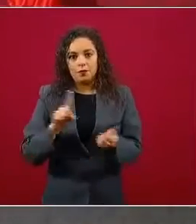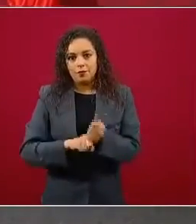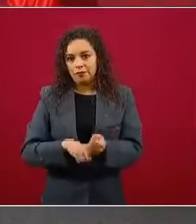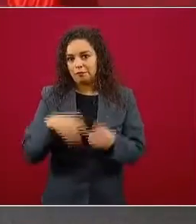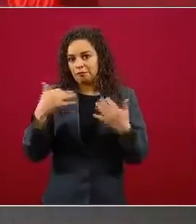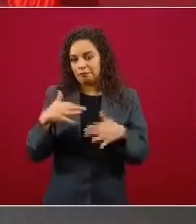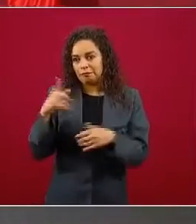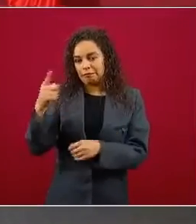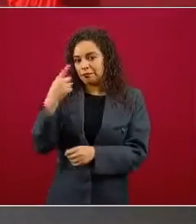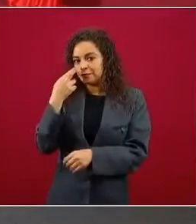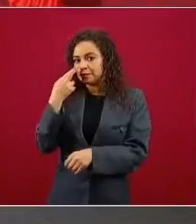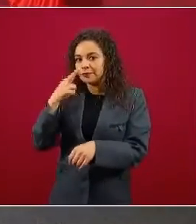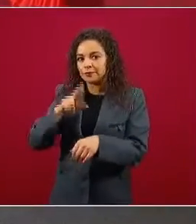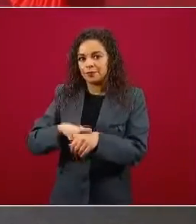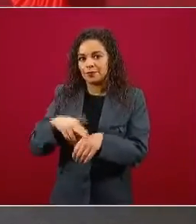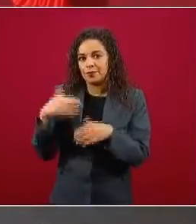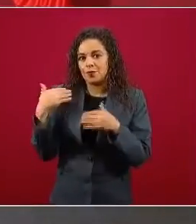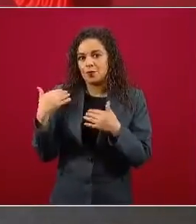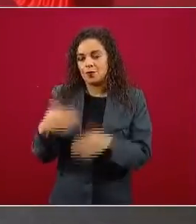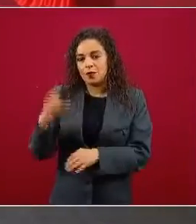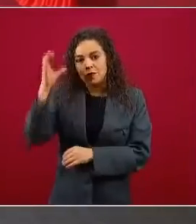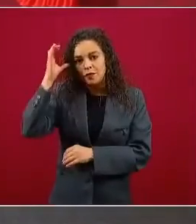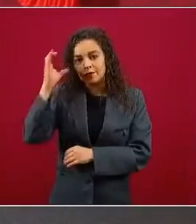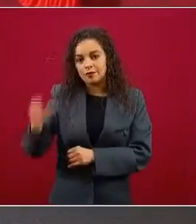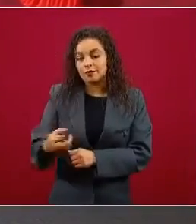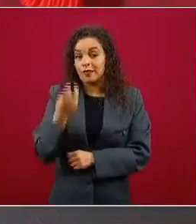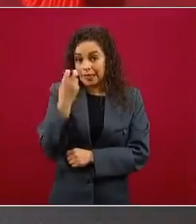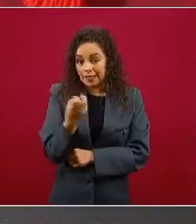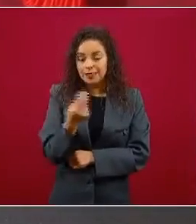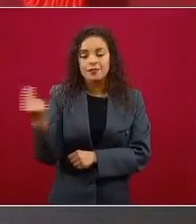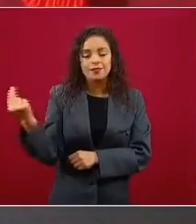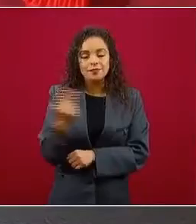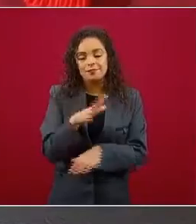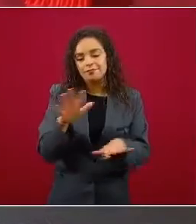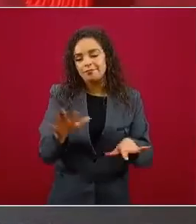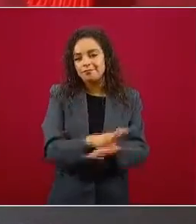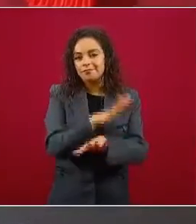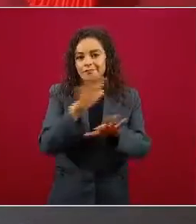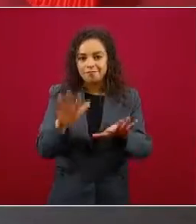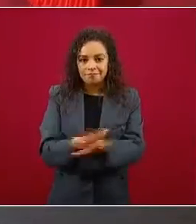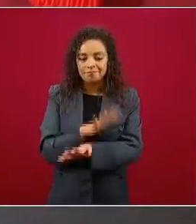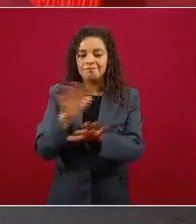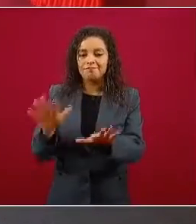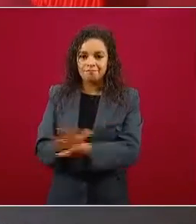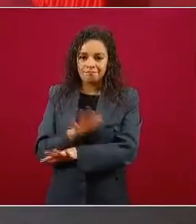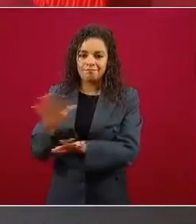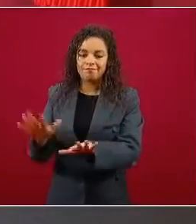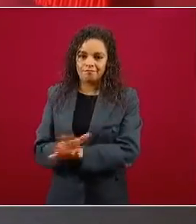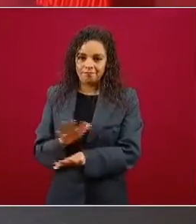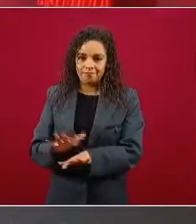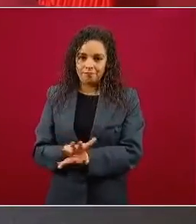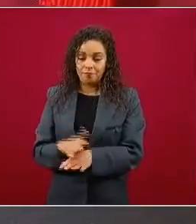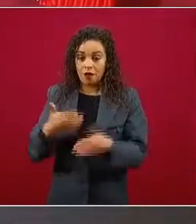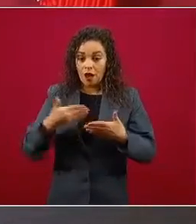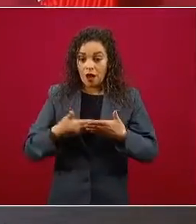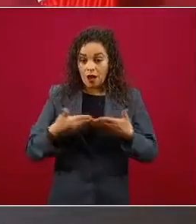Entonces todo eso es lo que tiene que ir cambiando y se está entendiendo.